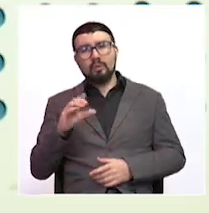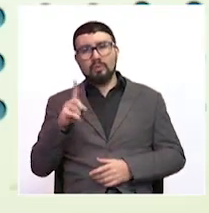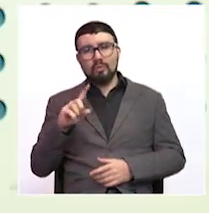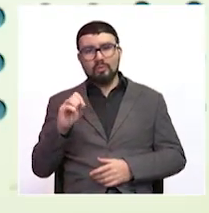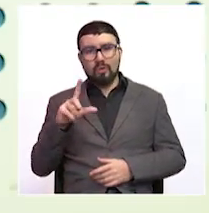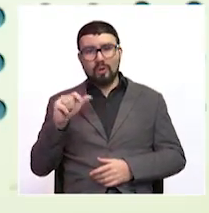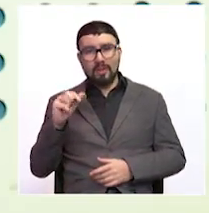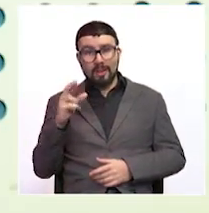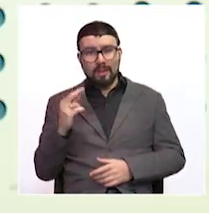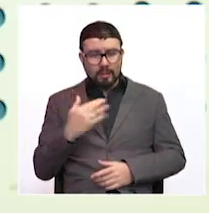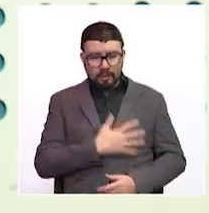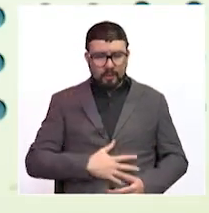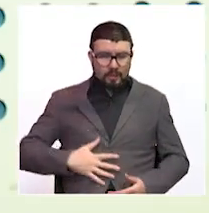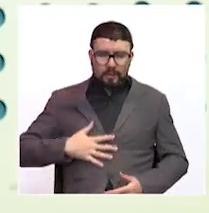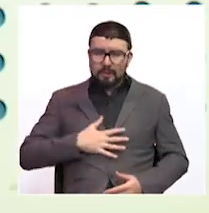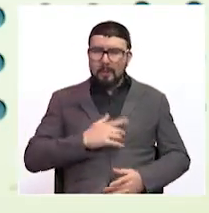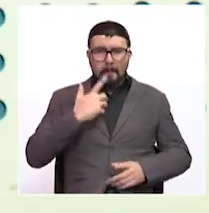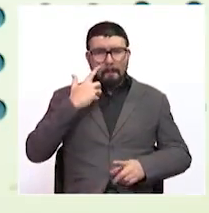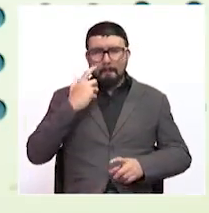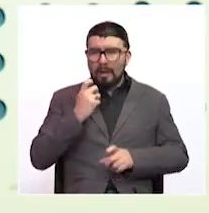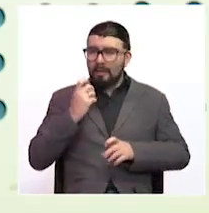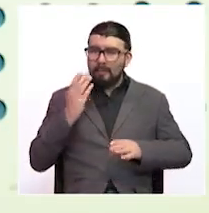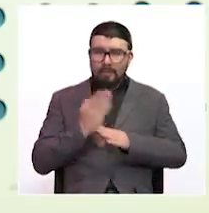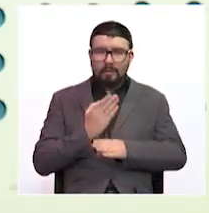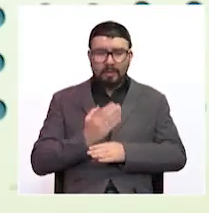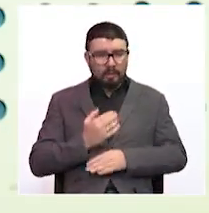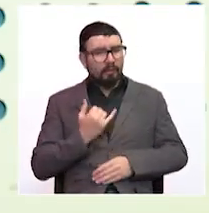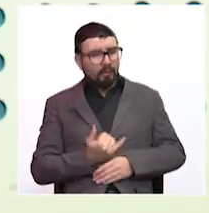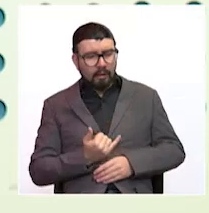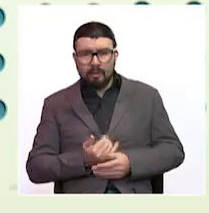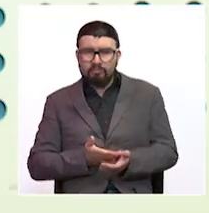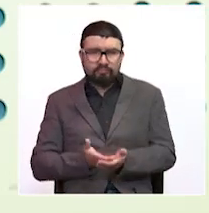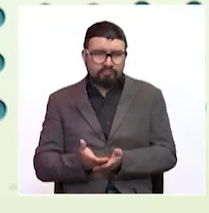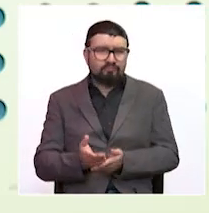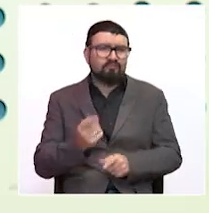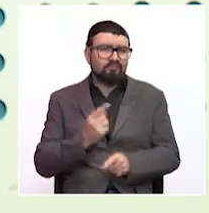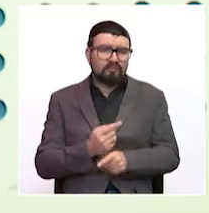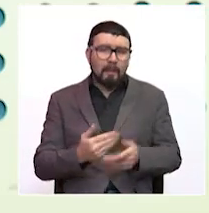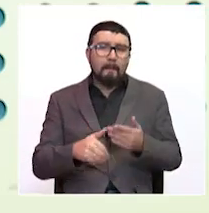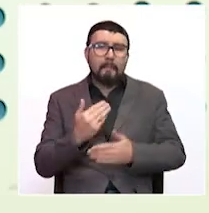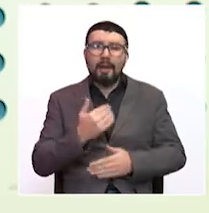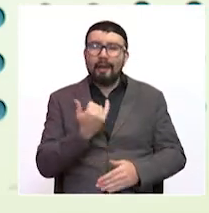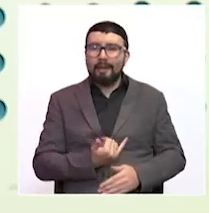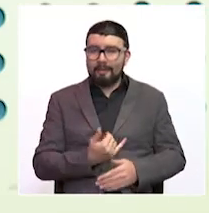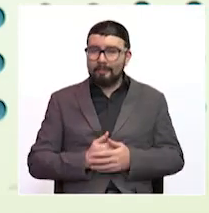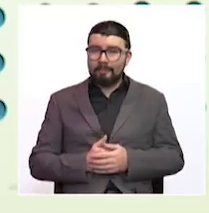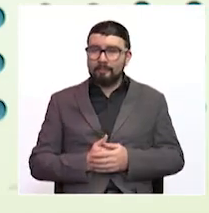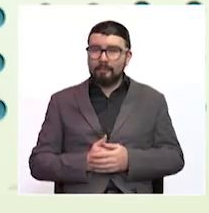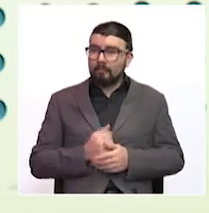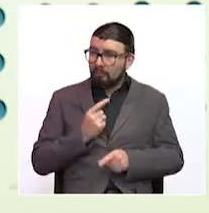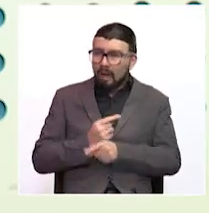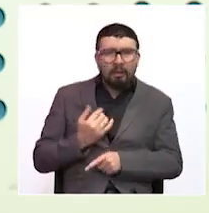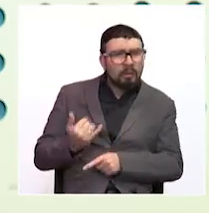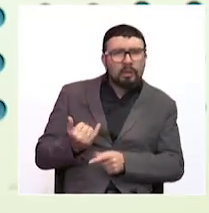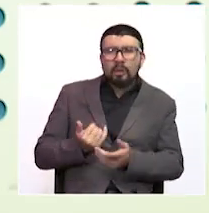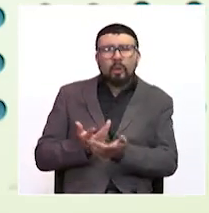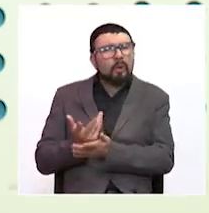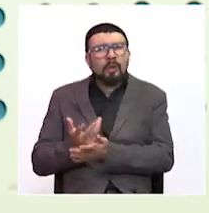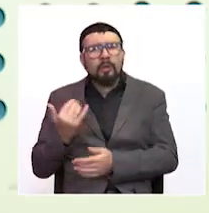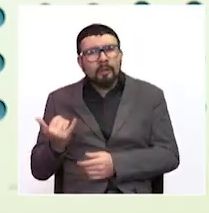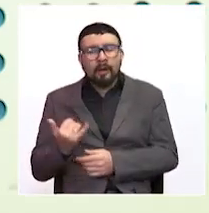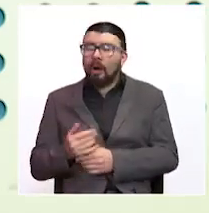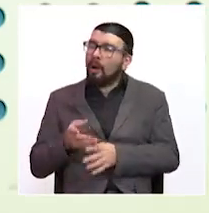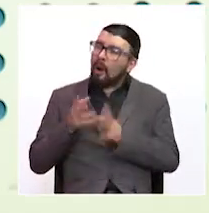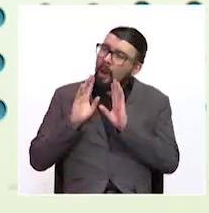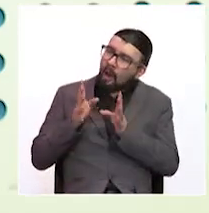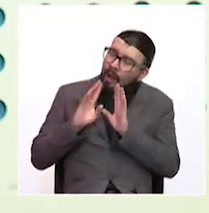mayor parte de los conflictos que el ser humano atraviesa en este caso se recomienda dialogar